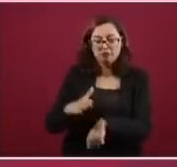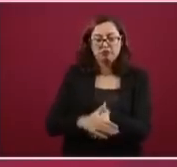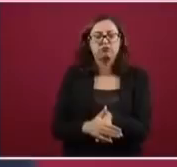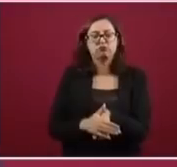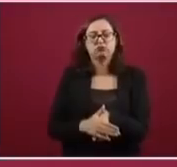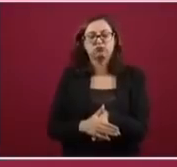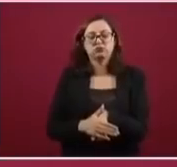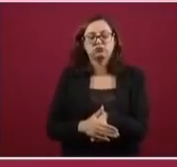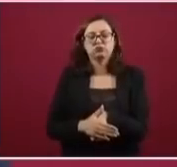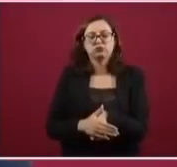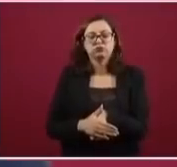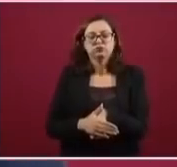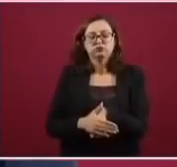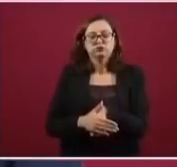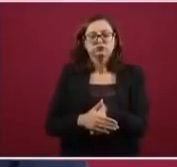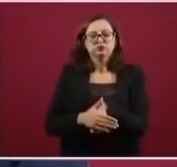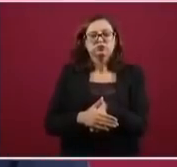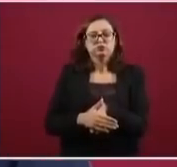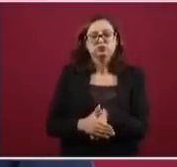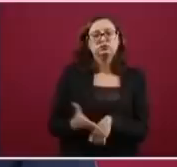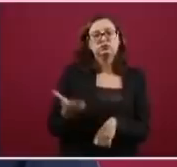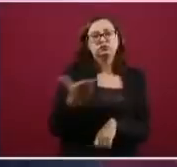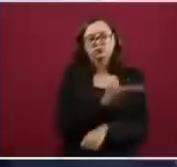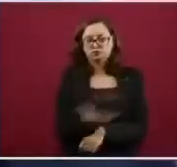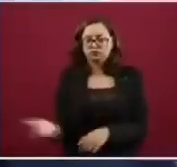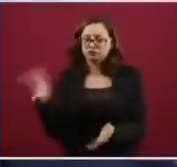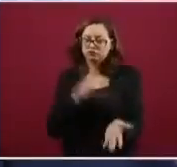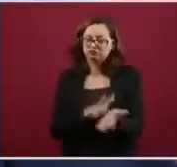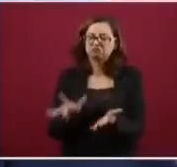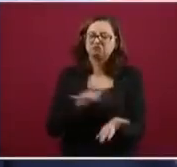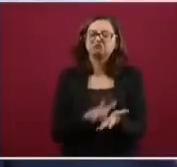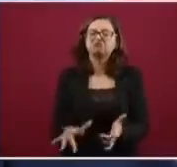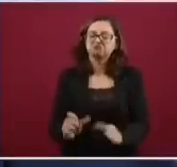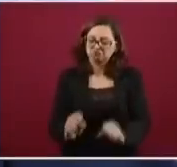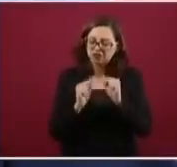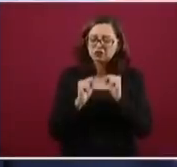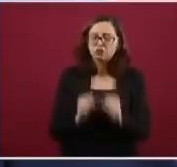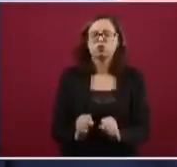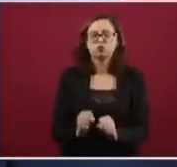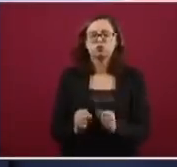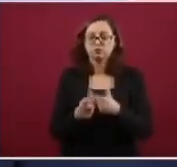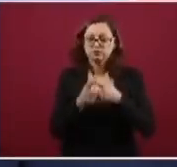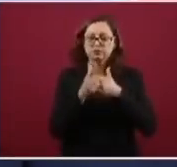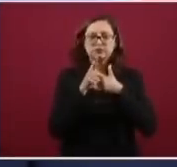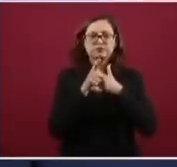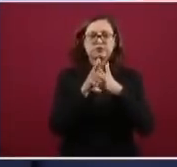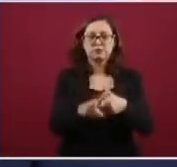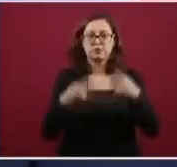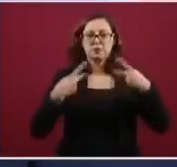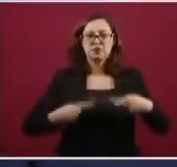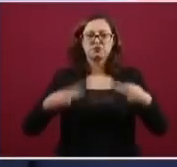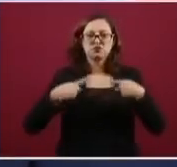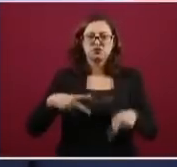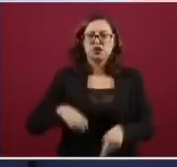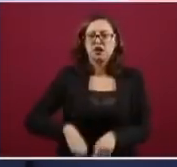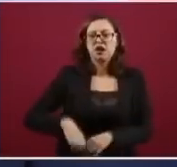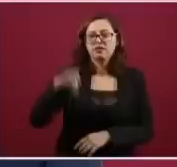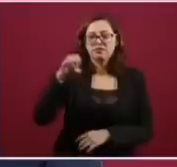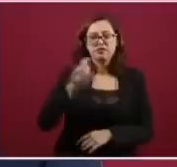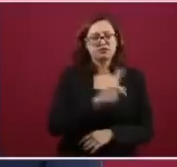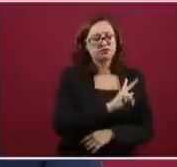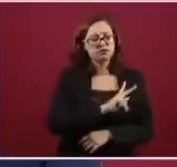garantizados sus apoyos que todos los adultos mayores